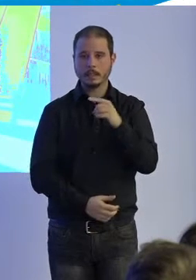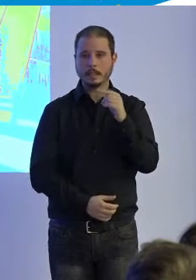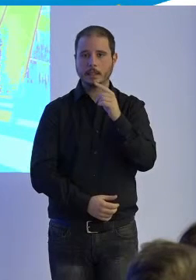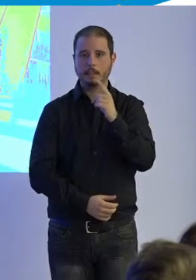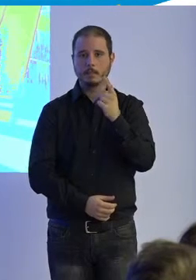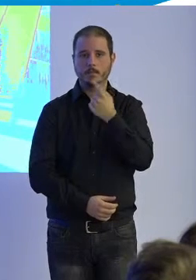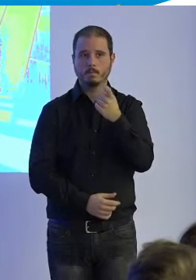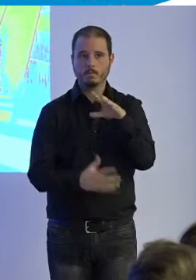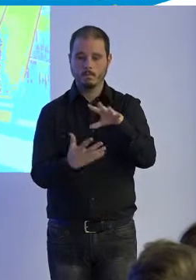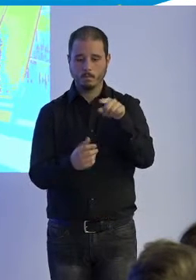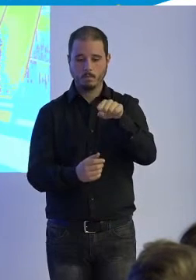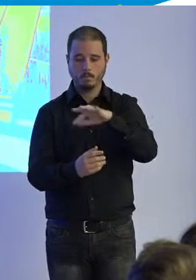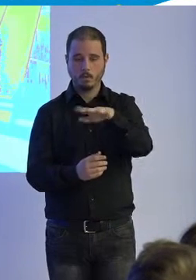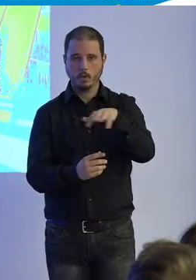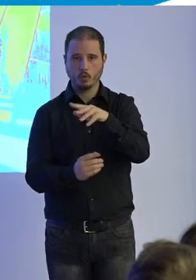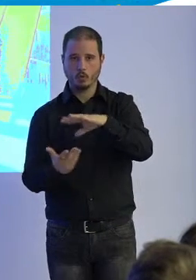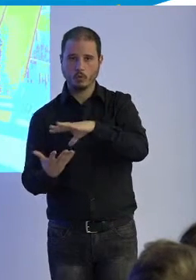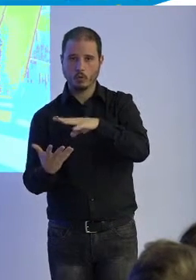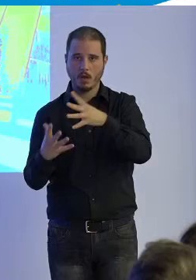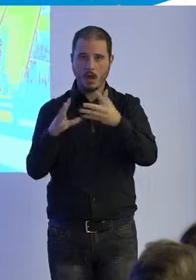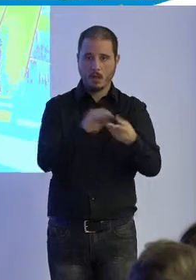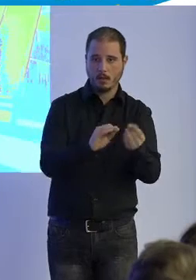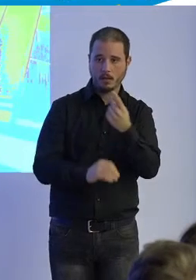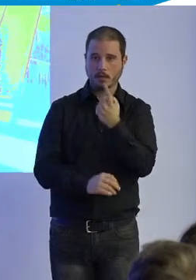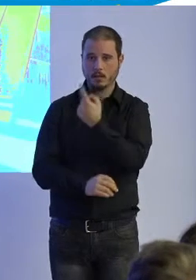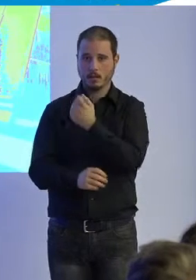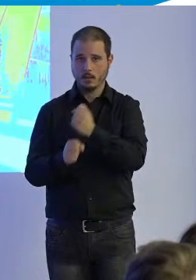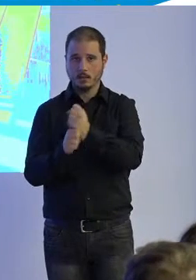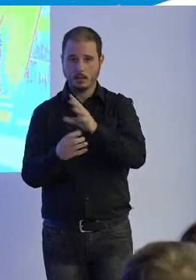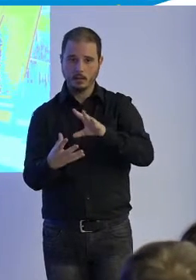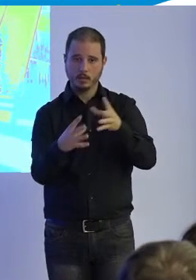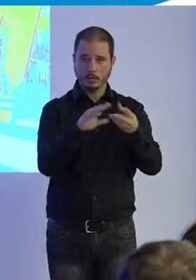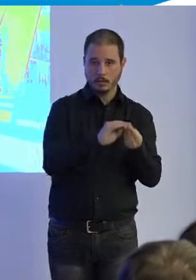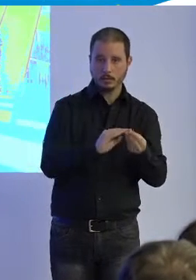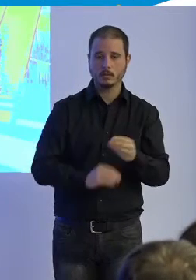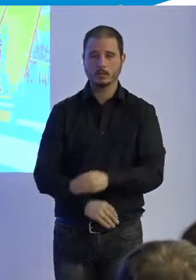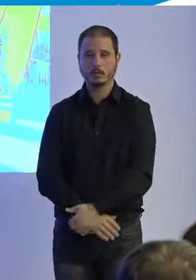adaptarse o diseñarse para ese tipo de necesidades más que de limitaciones.